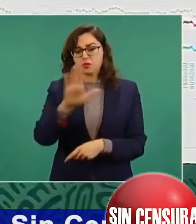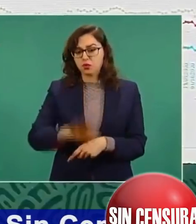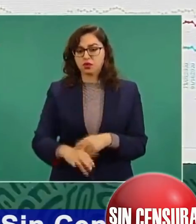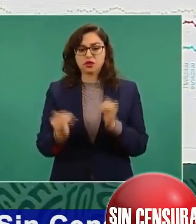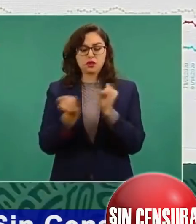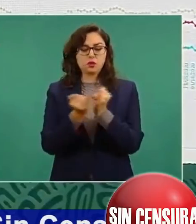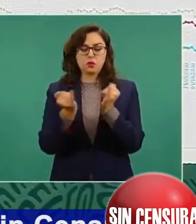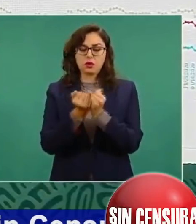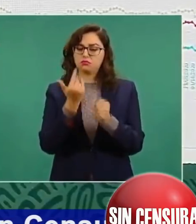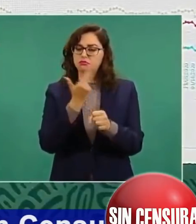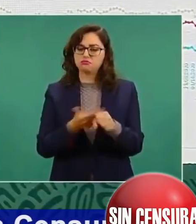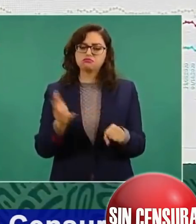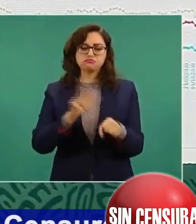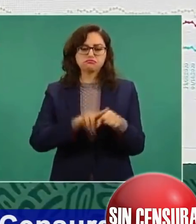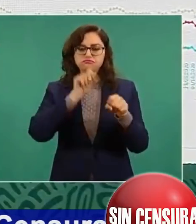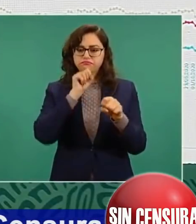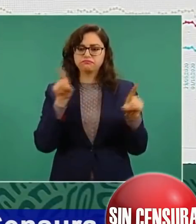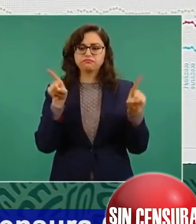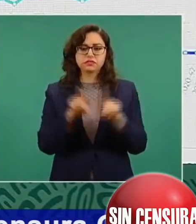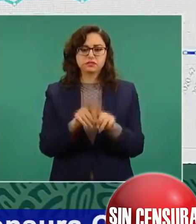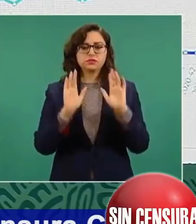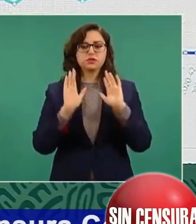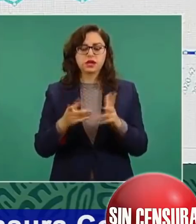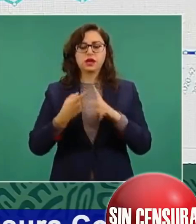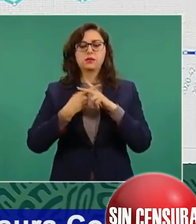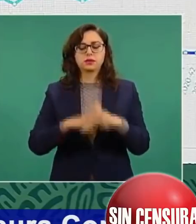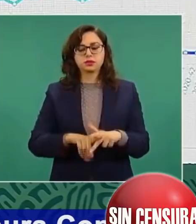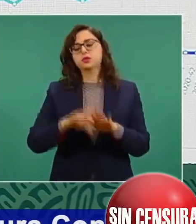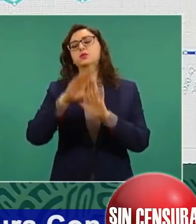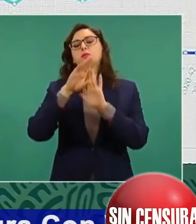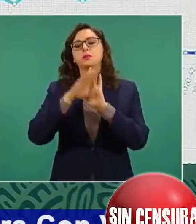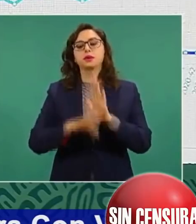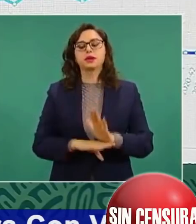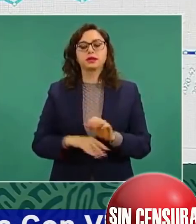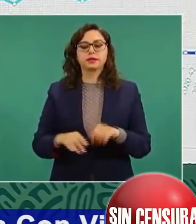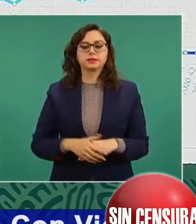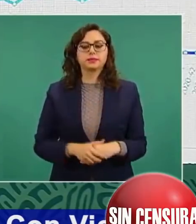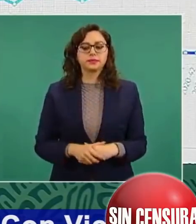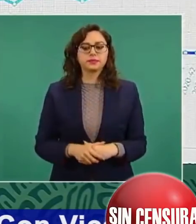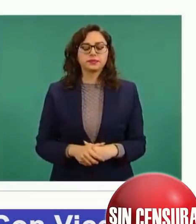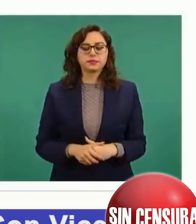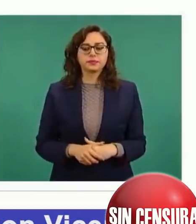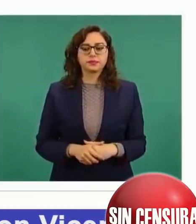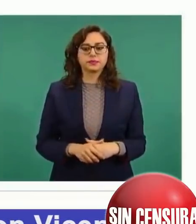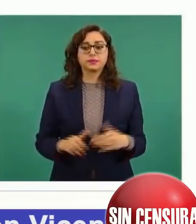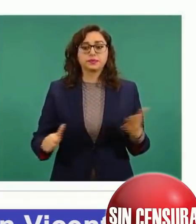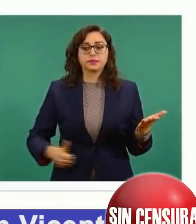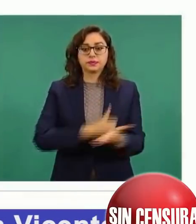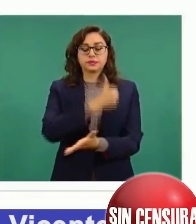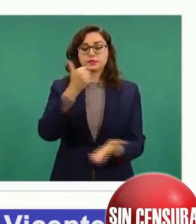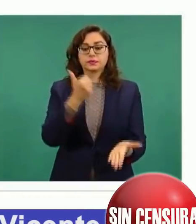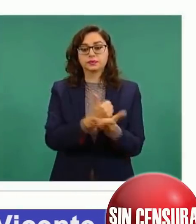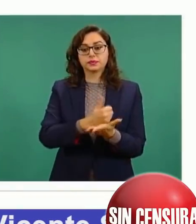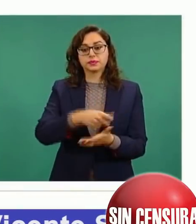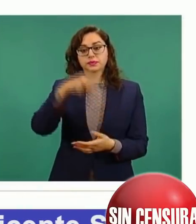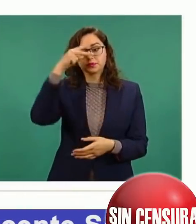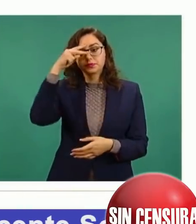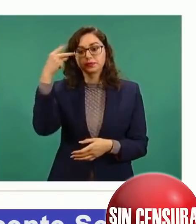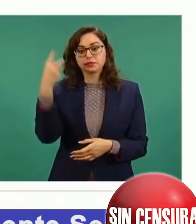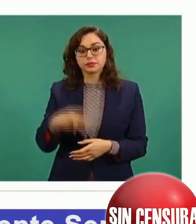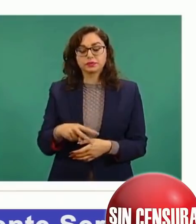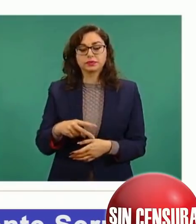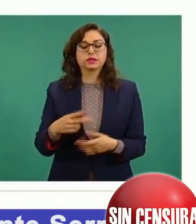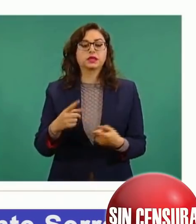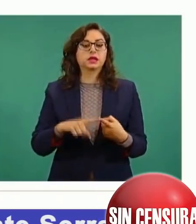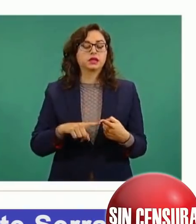también en descenso claro. La siguiente. La Ciudad de México. Siempre que hablamos de la Ciudad de México,